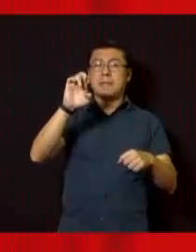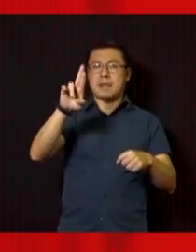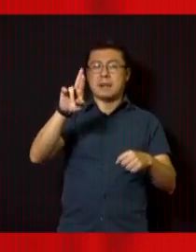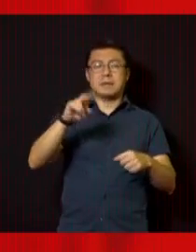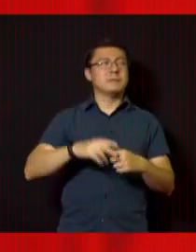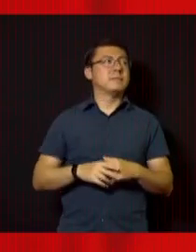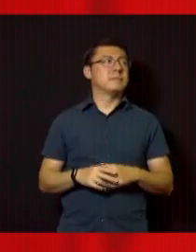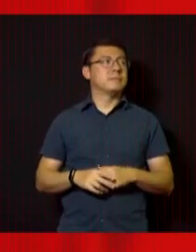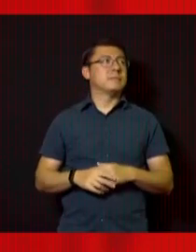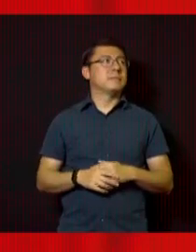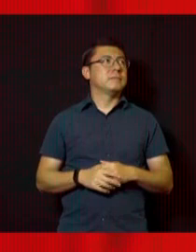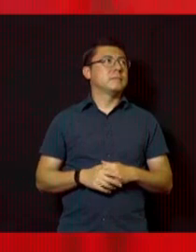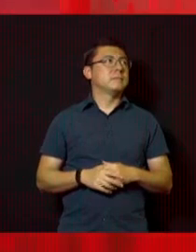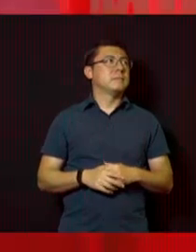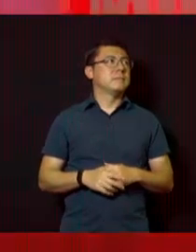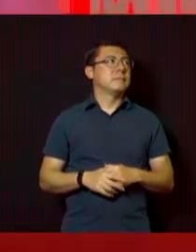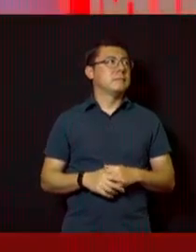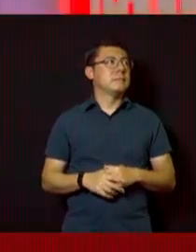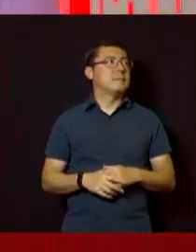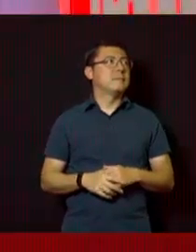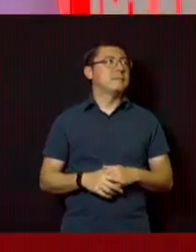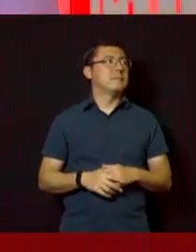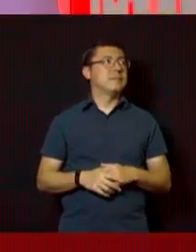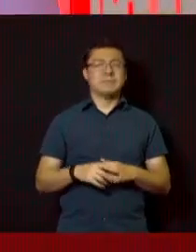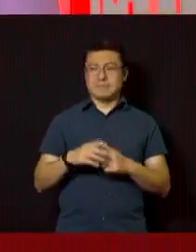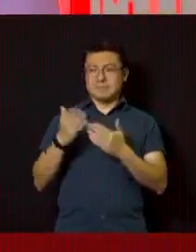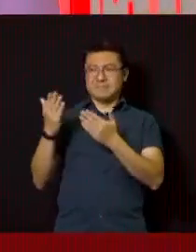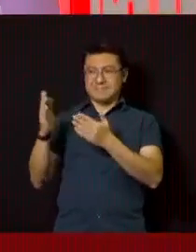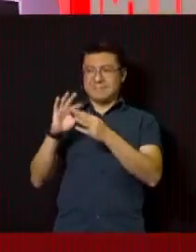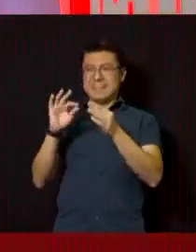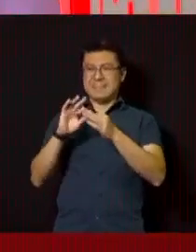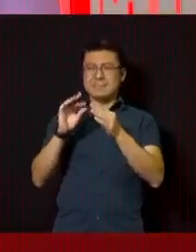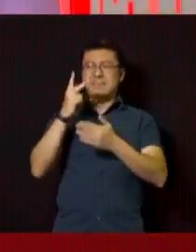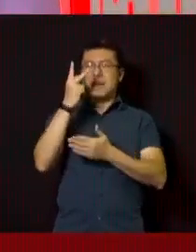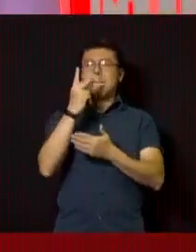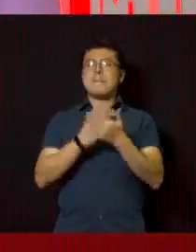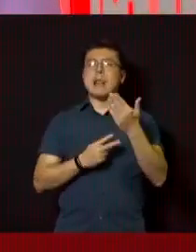platicar pues del plan de carrera con Seitú, así que bienvenida Patty, ¿cómo estás?